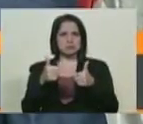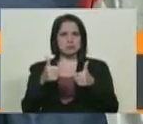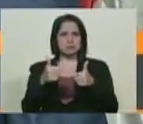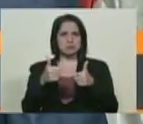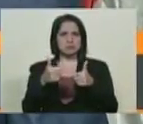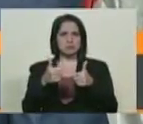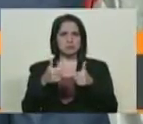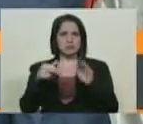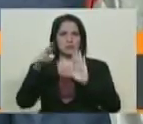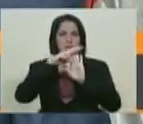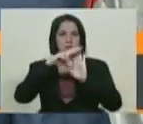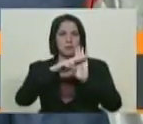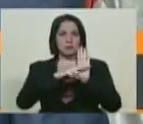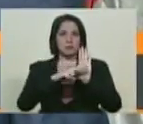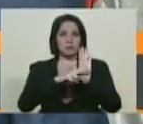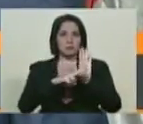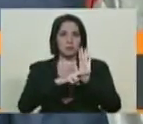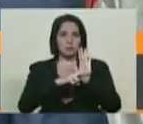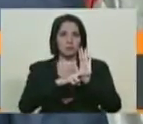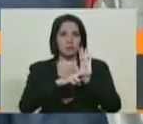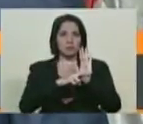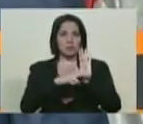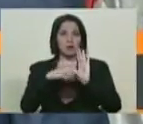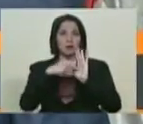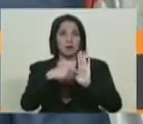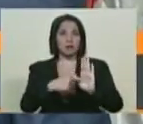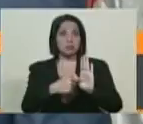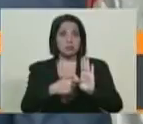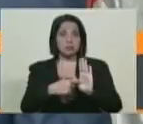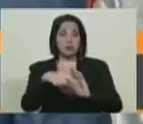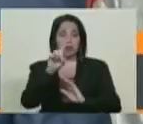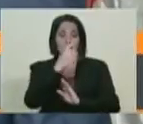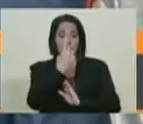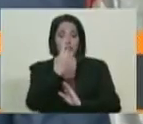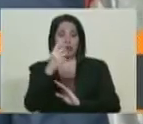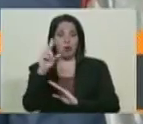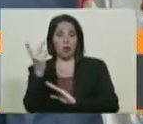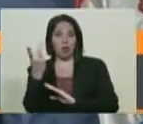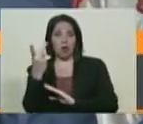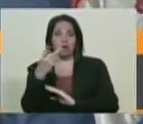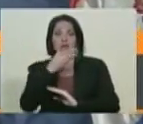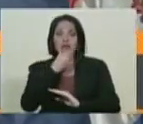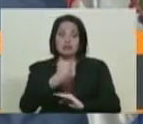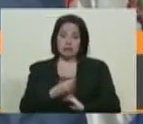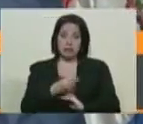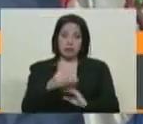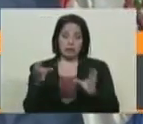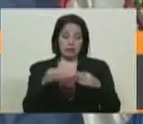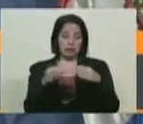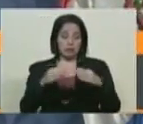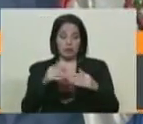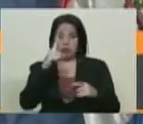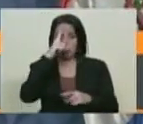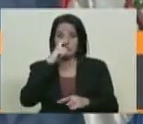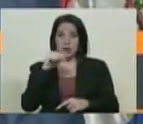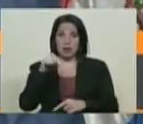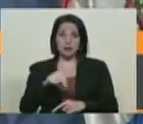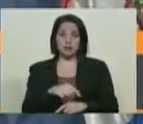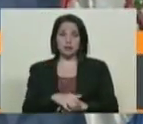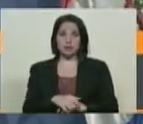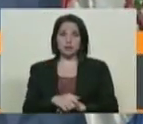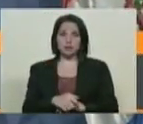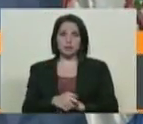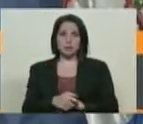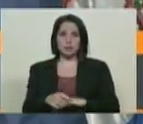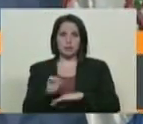y las reglas para la cita de los días 1 y 2 de diciembre del año en curso.